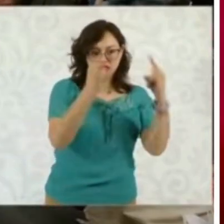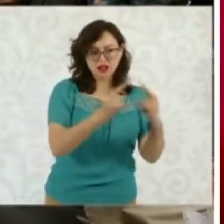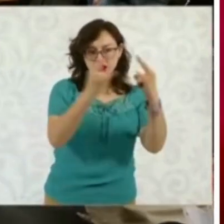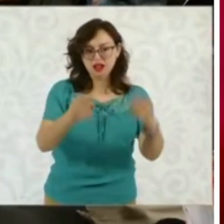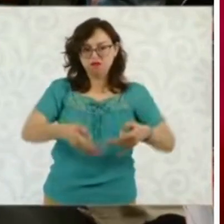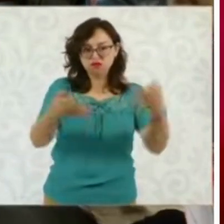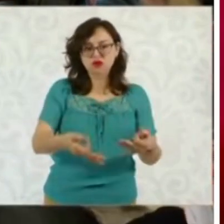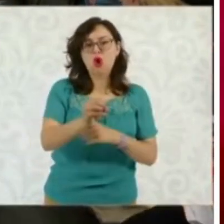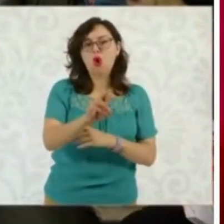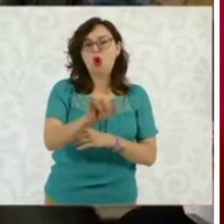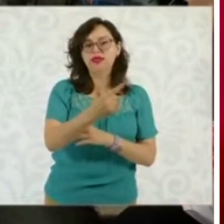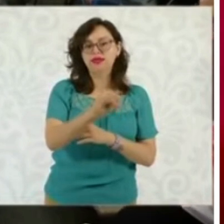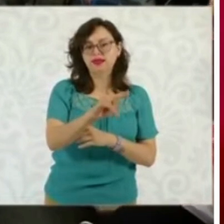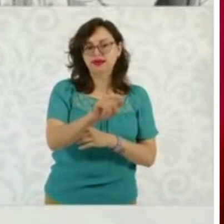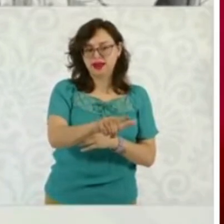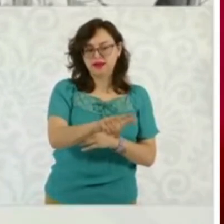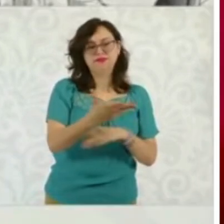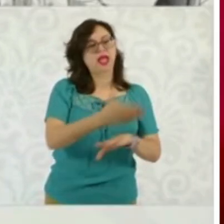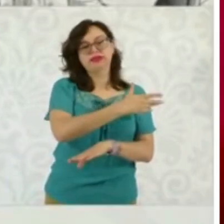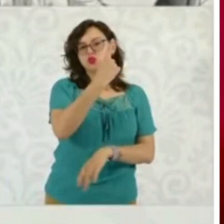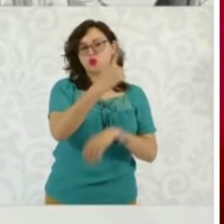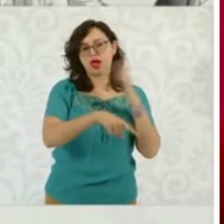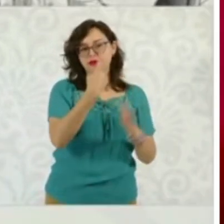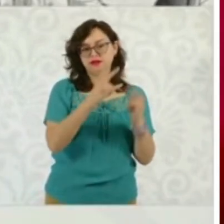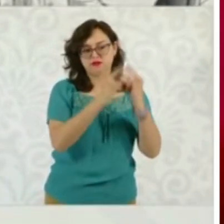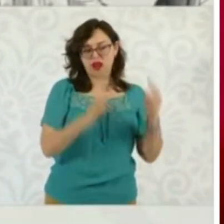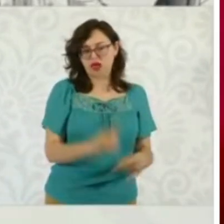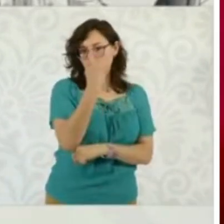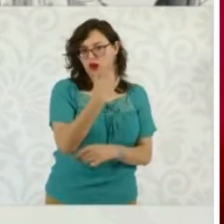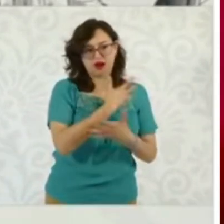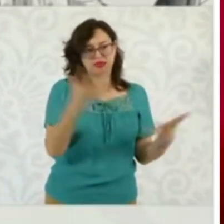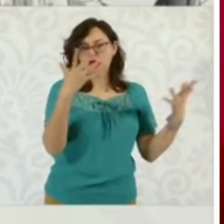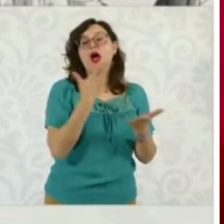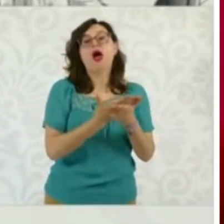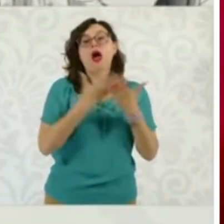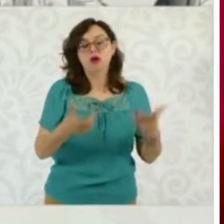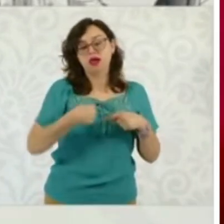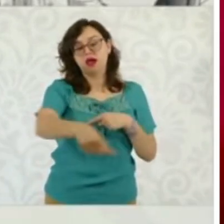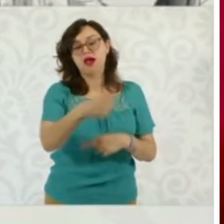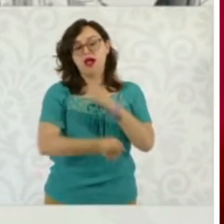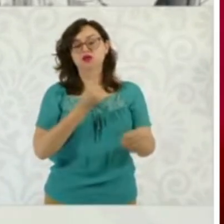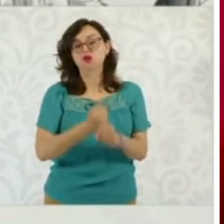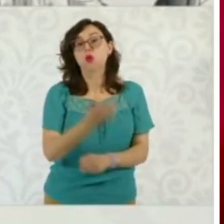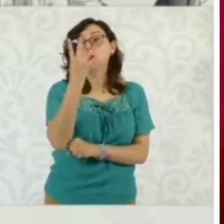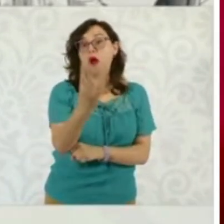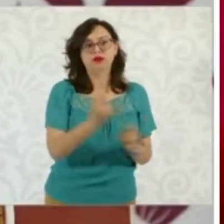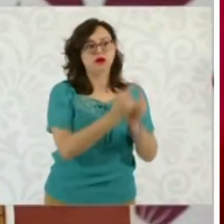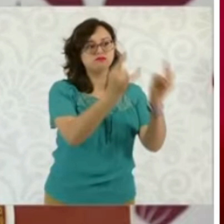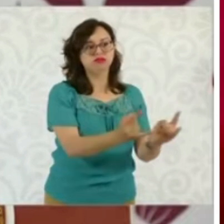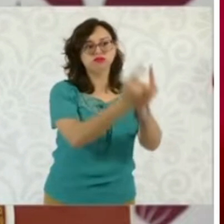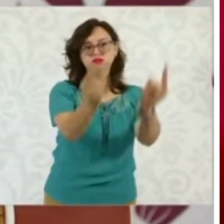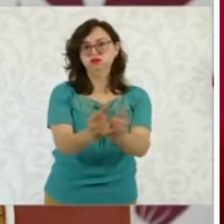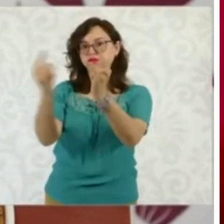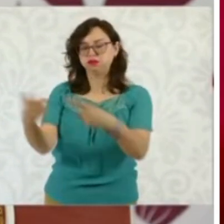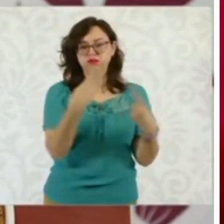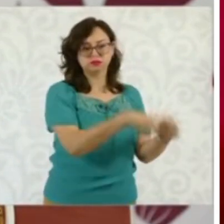este año van a ser 4, no solamente 1 como se hacía antes, a través de ferias de venta de artesanías vinculadas con los